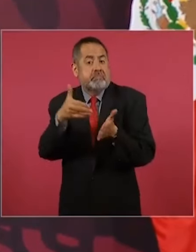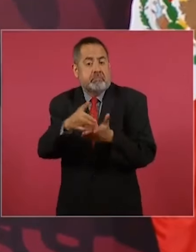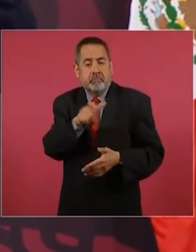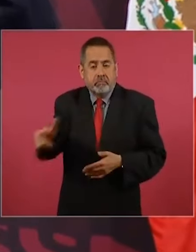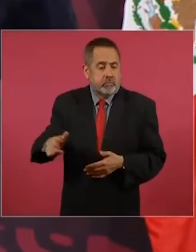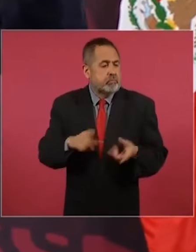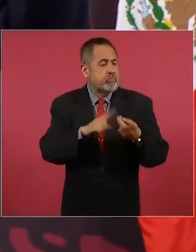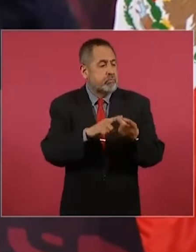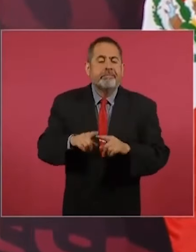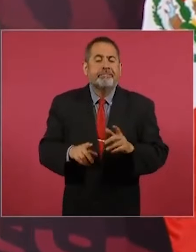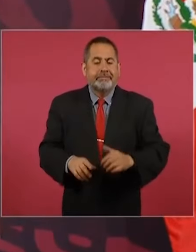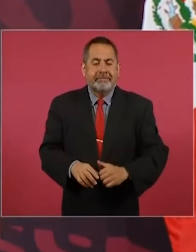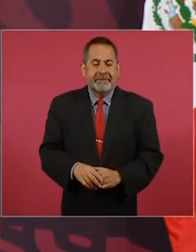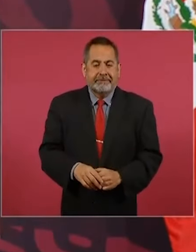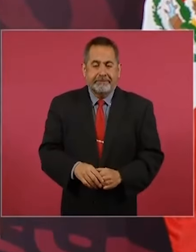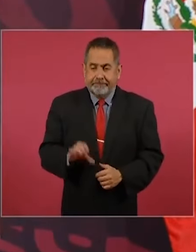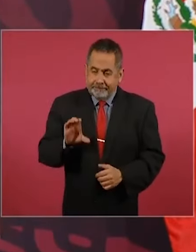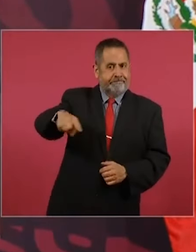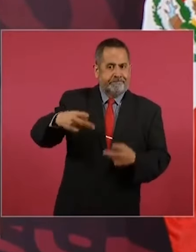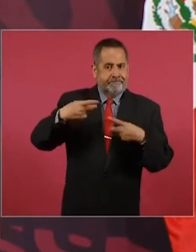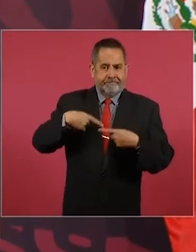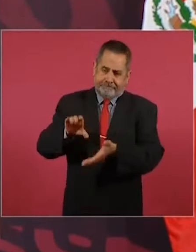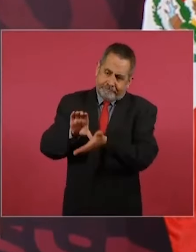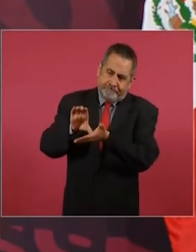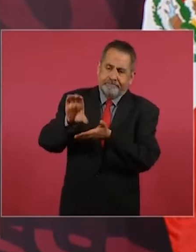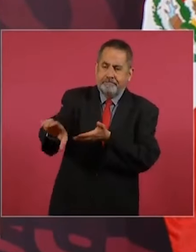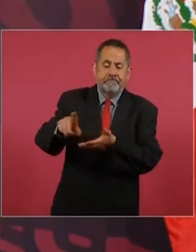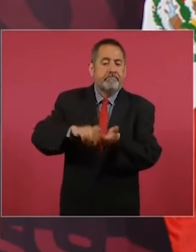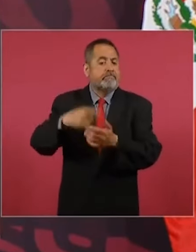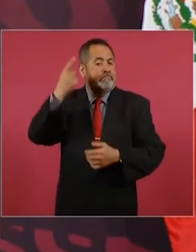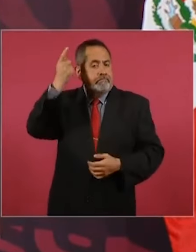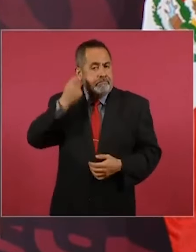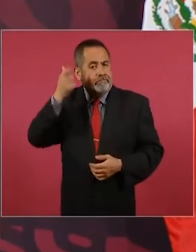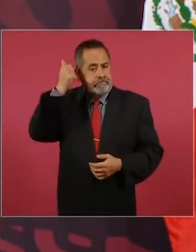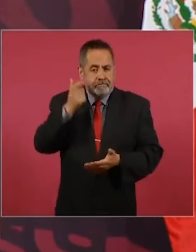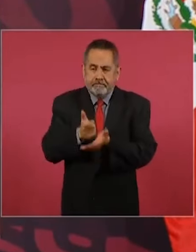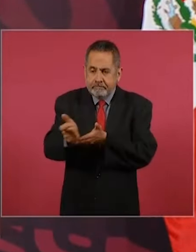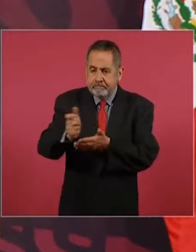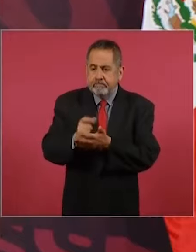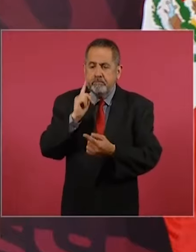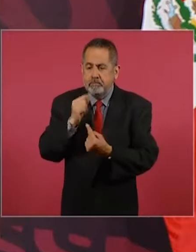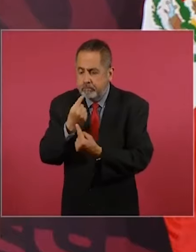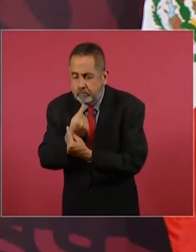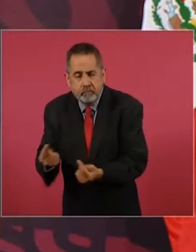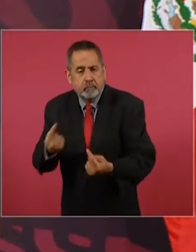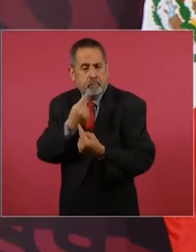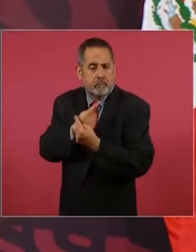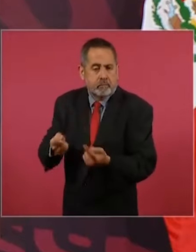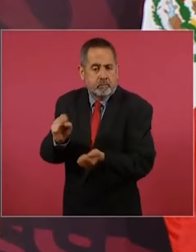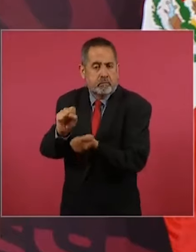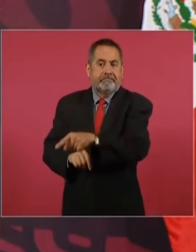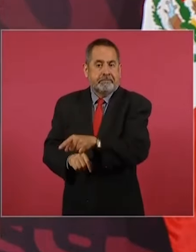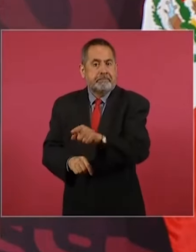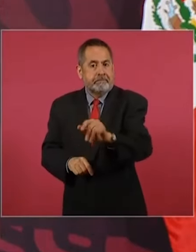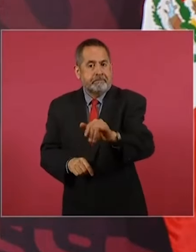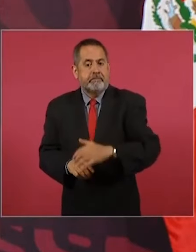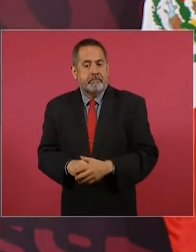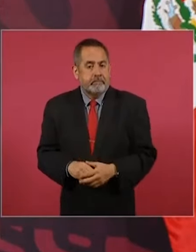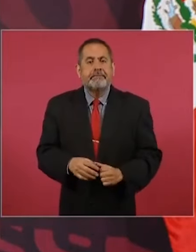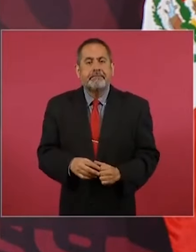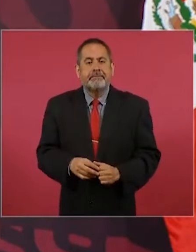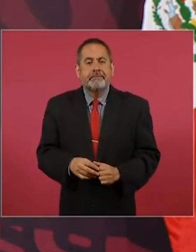¿A dónde crees que va a ir esto? Va el apoyo para las pensiones a niñas, a niños con discapacidad, para